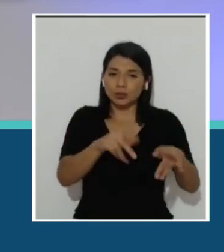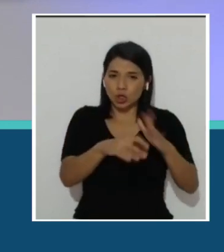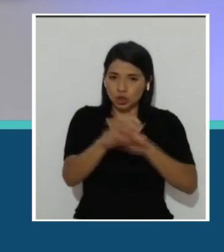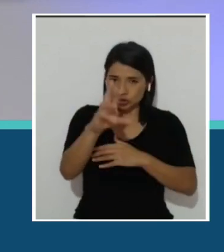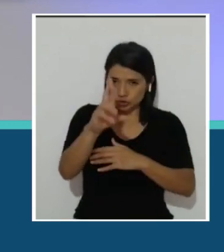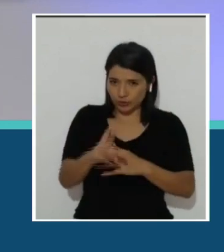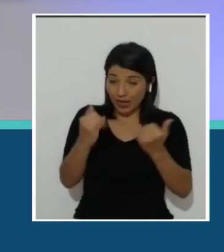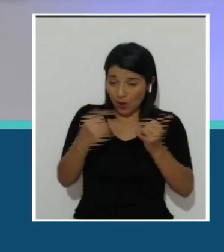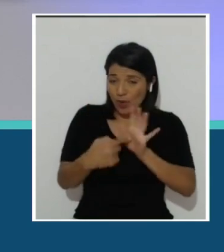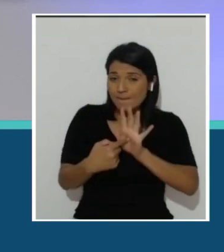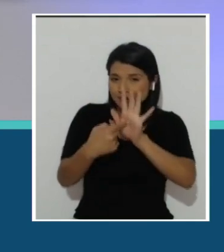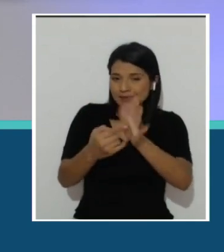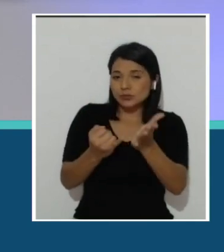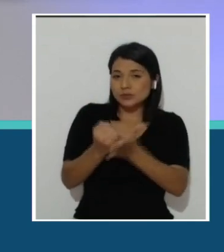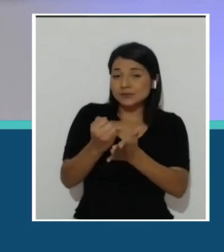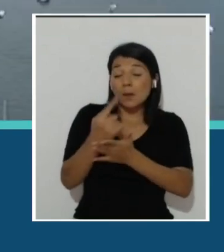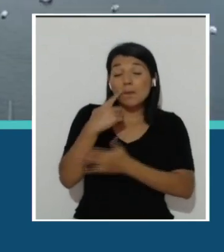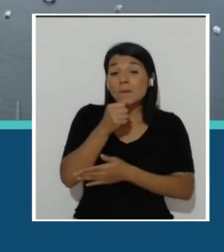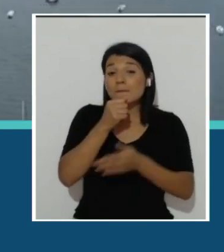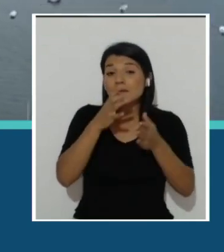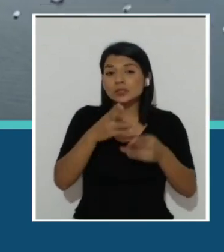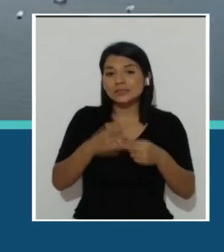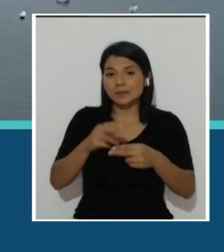Melanie Corrales.